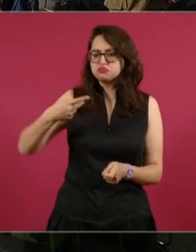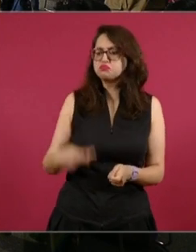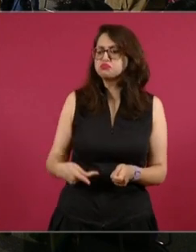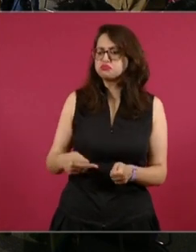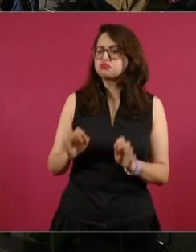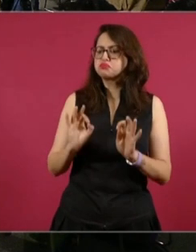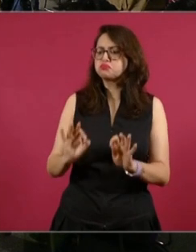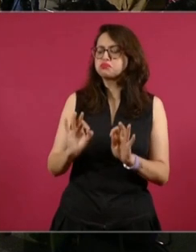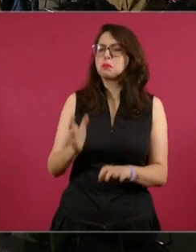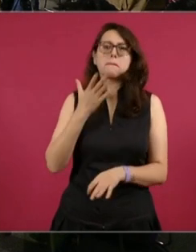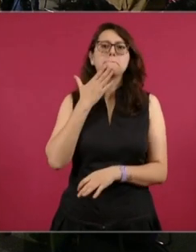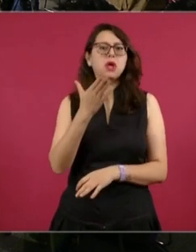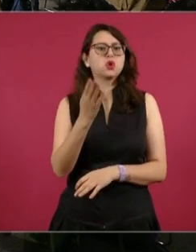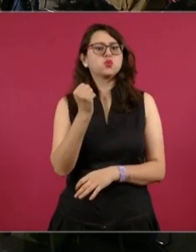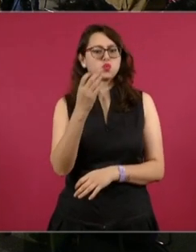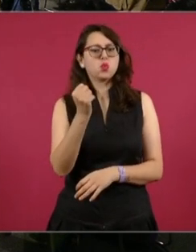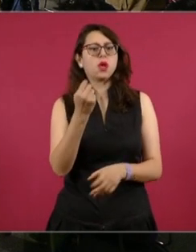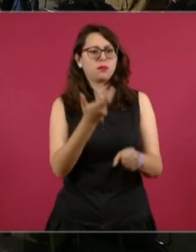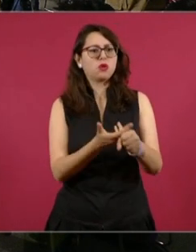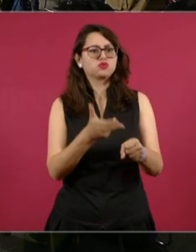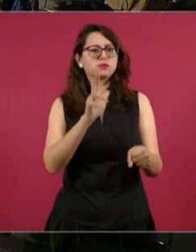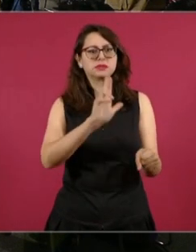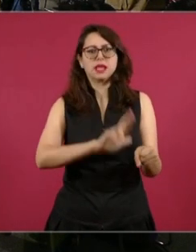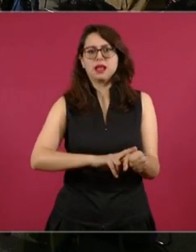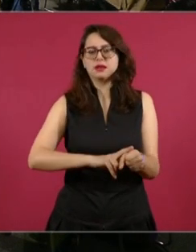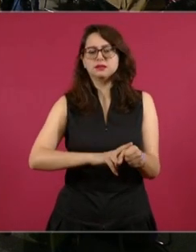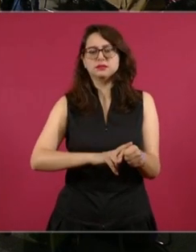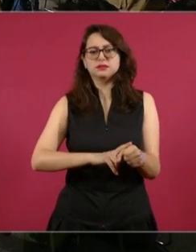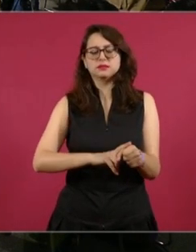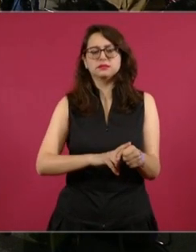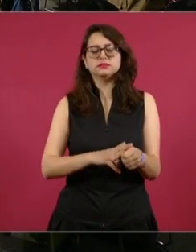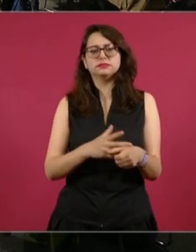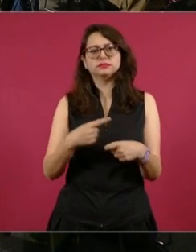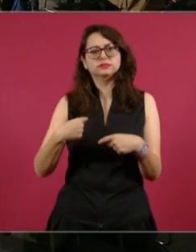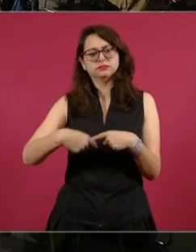Yo espero que en este mes